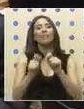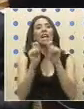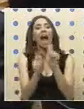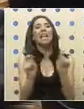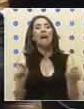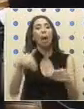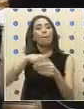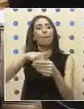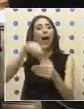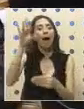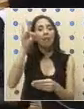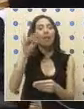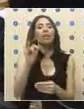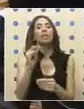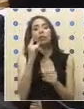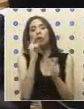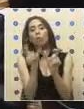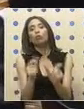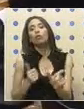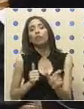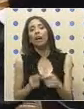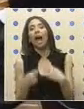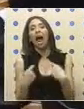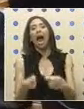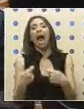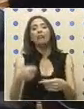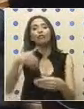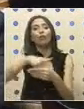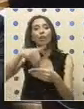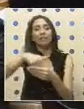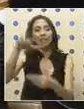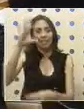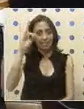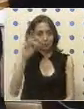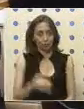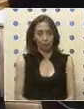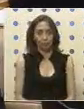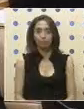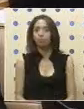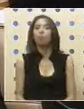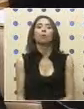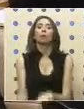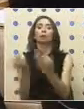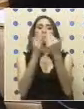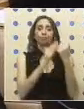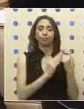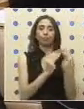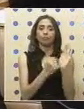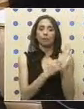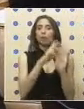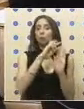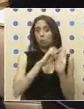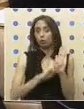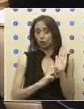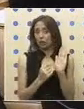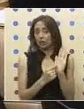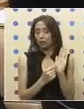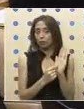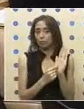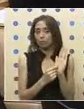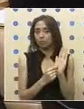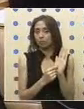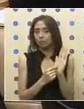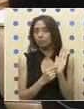fiscalización del gasto electoral. Pero remitiéndome directamente a este proyecto, Presidente, yo quisiera básicamente señalar que nos parece que, primero,